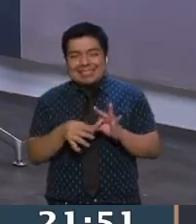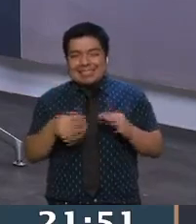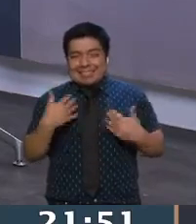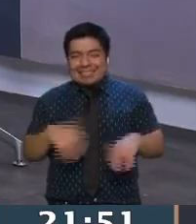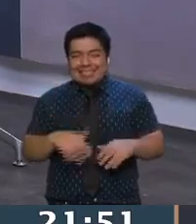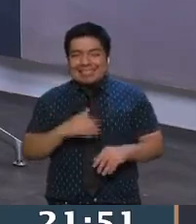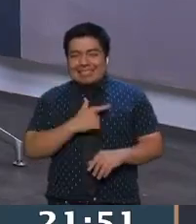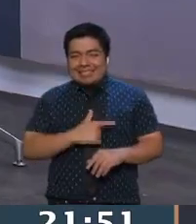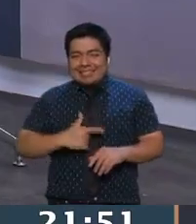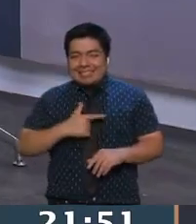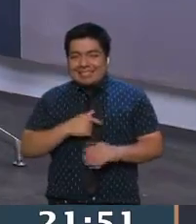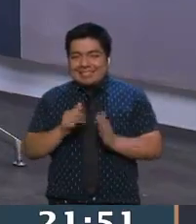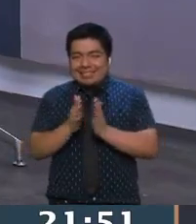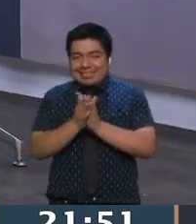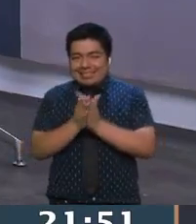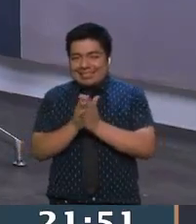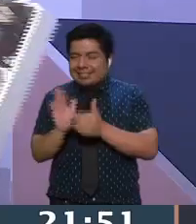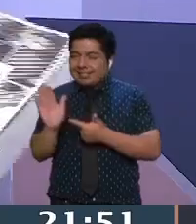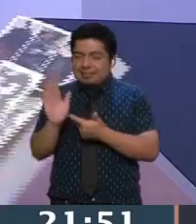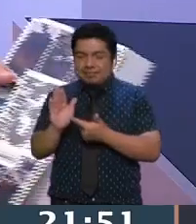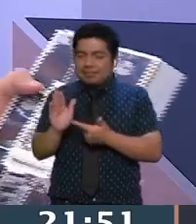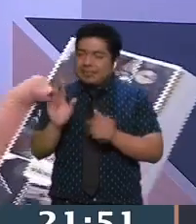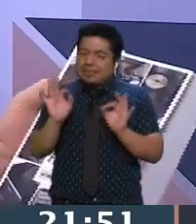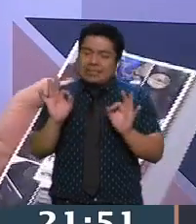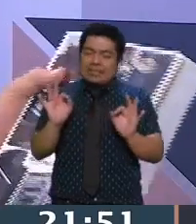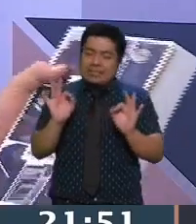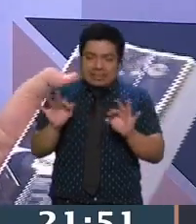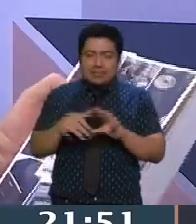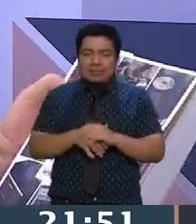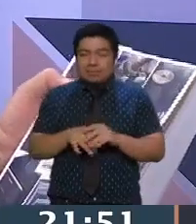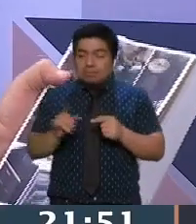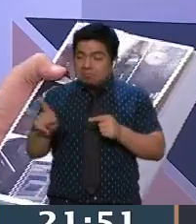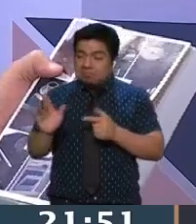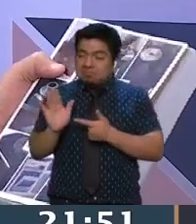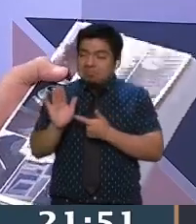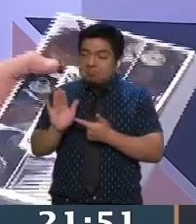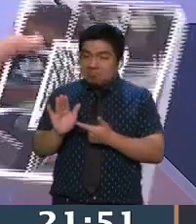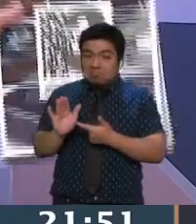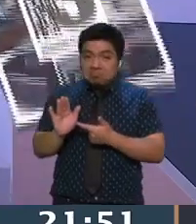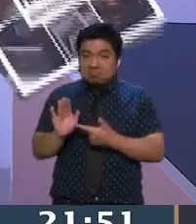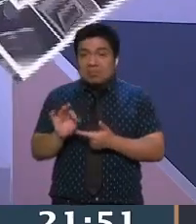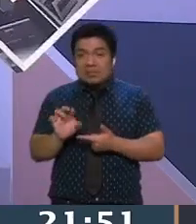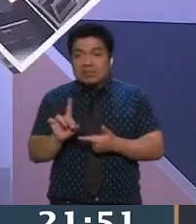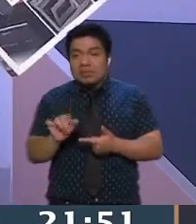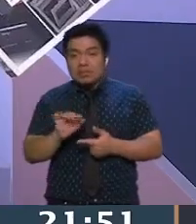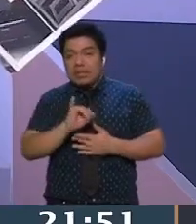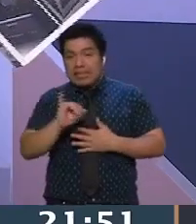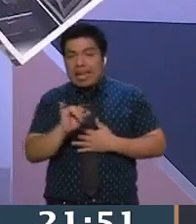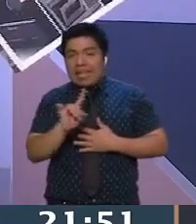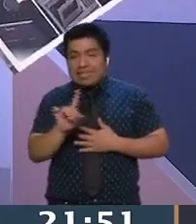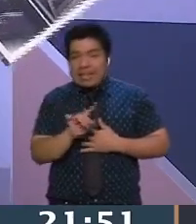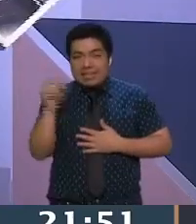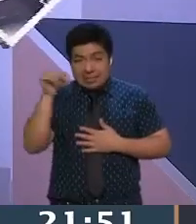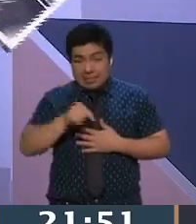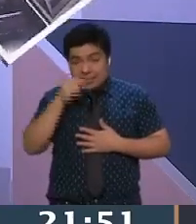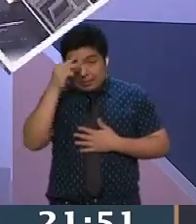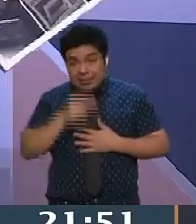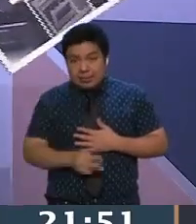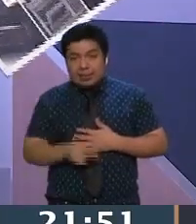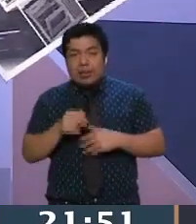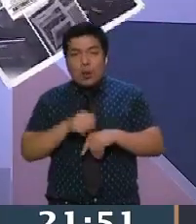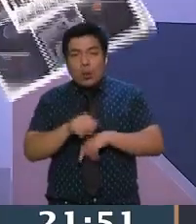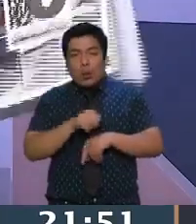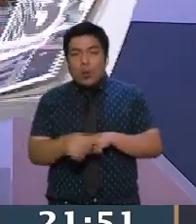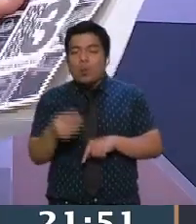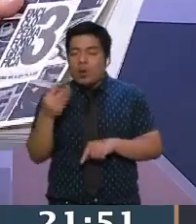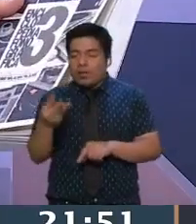verdaderamente una joya. No hay otro calificativo. Esta enciclopedia fonográfica del jazz en México, el número 3, ya